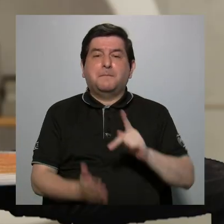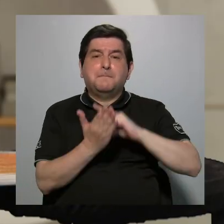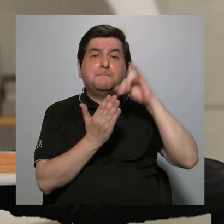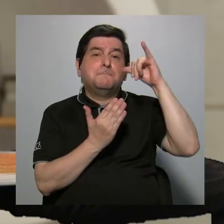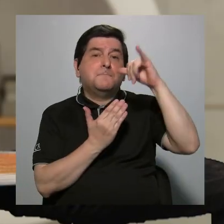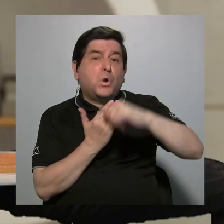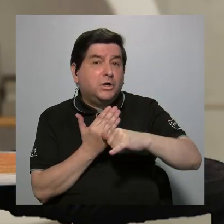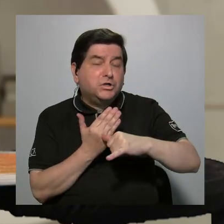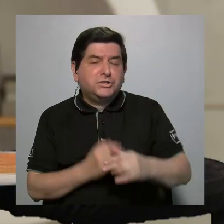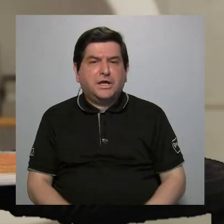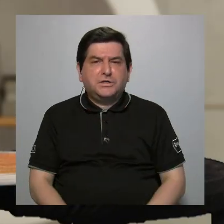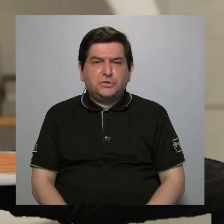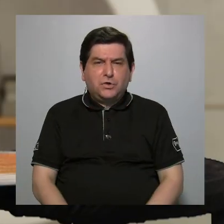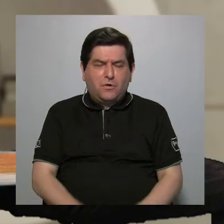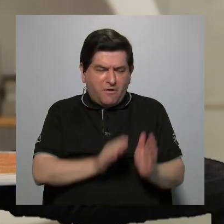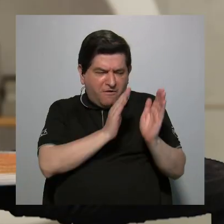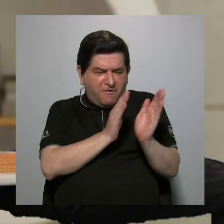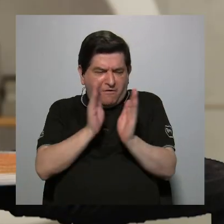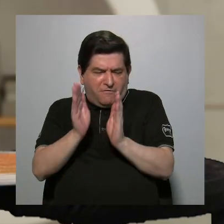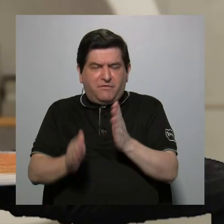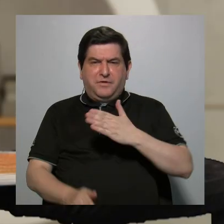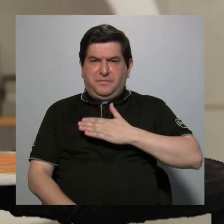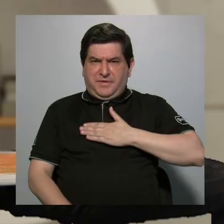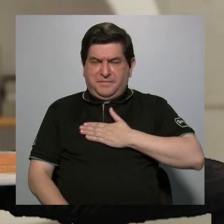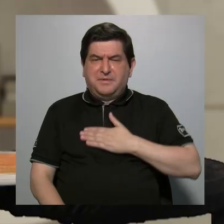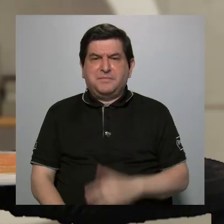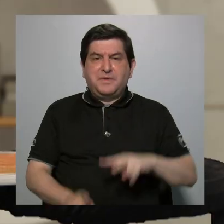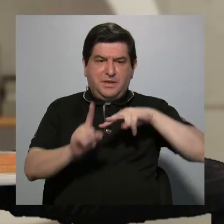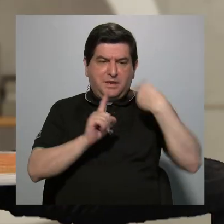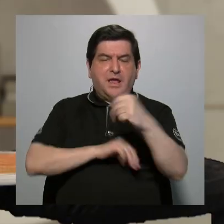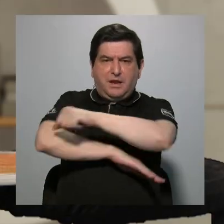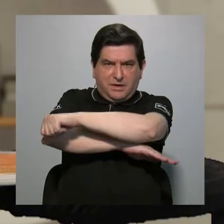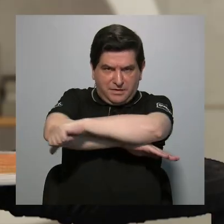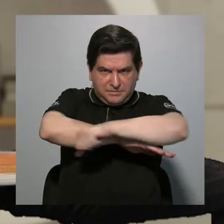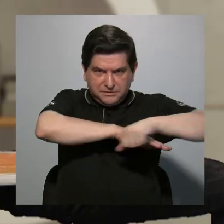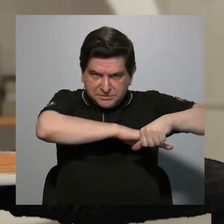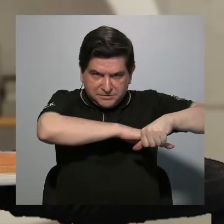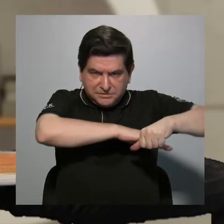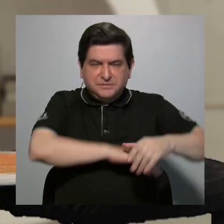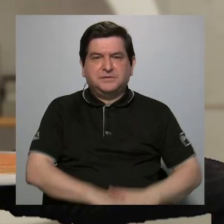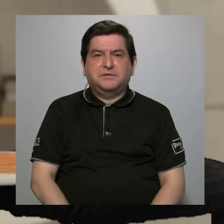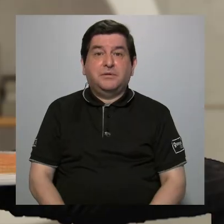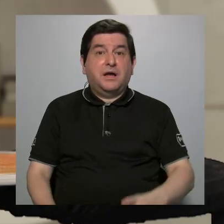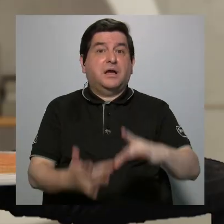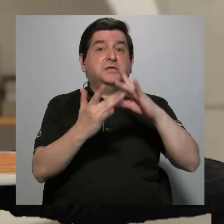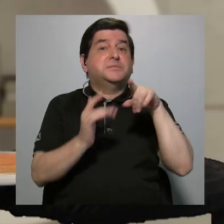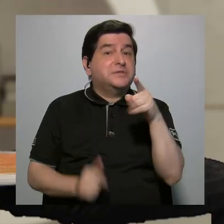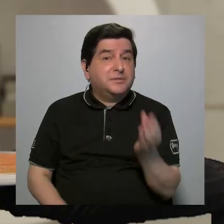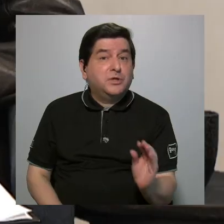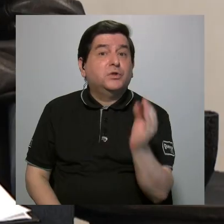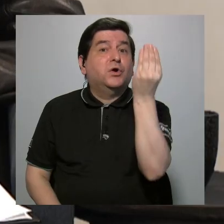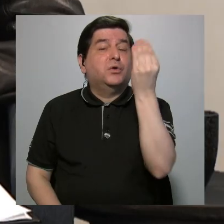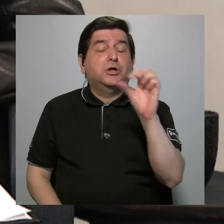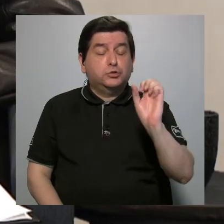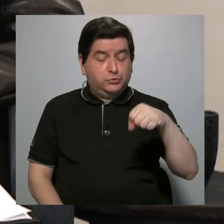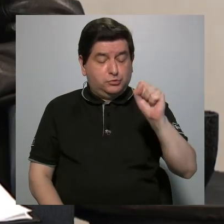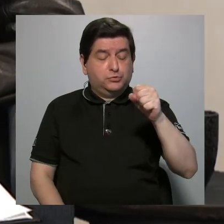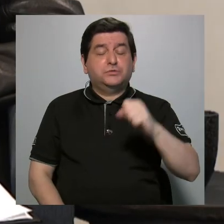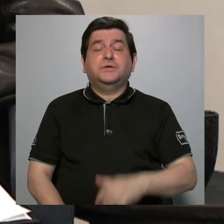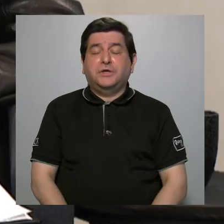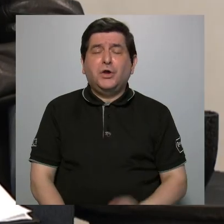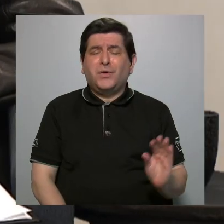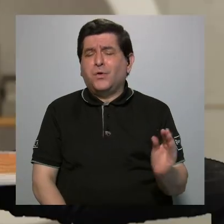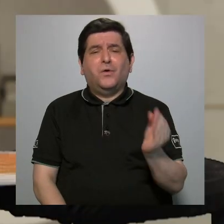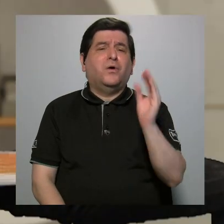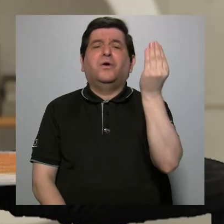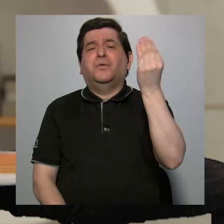Sí, fue un proyecto formativo para mí también desde el punto de vista arquitectónico. Sobre todo que estaba muy joven. Muy joven,